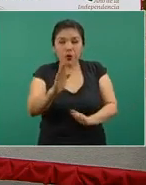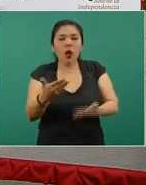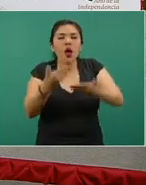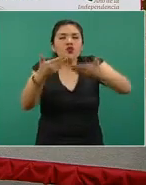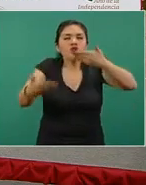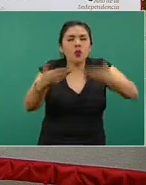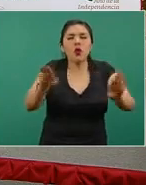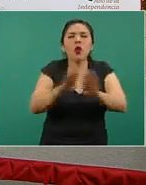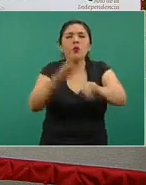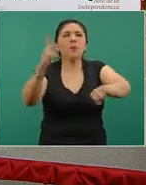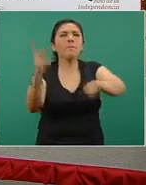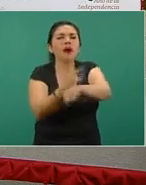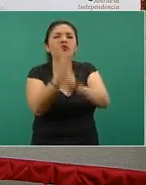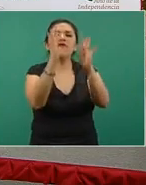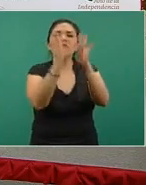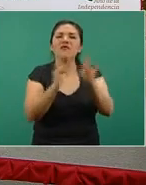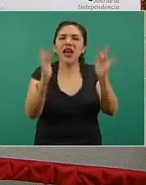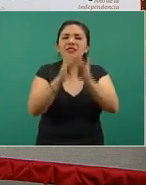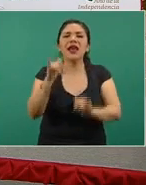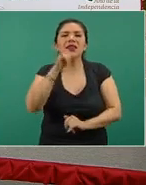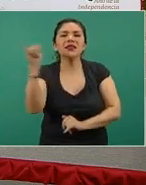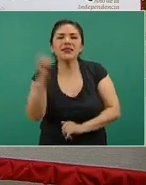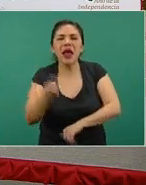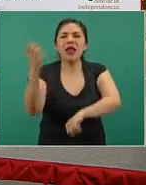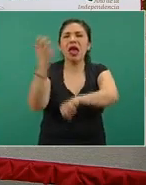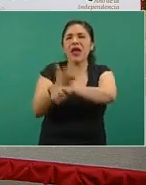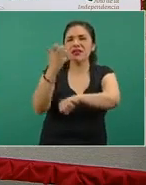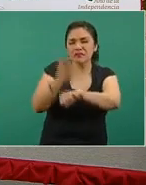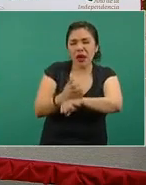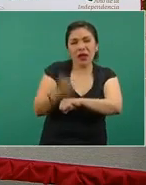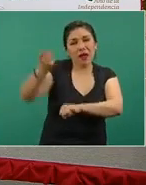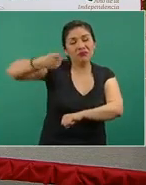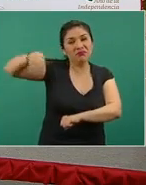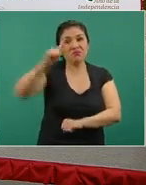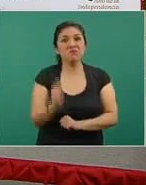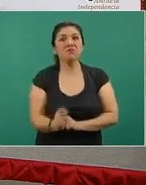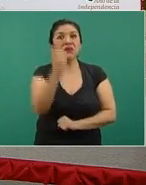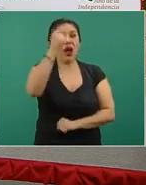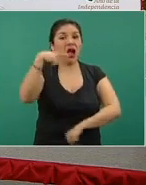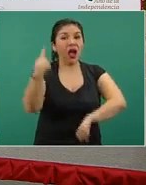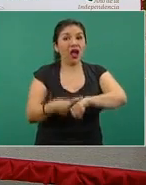Italia, en Francia, en España, en algunos países europeos iniciadores de la epidemia,